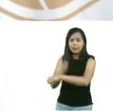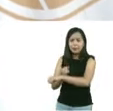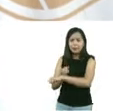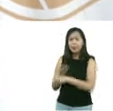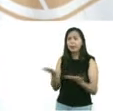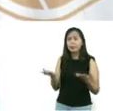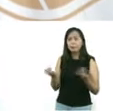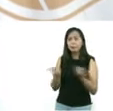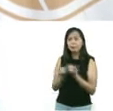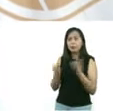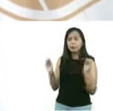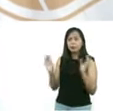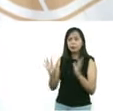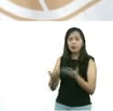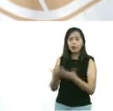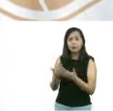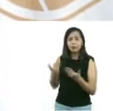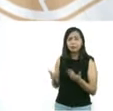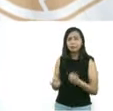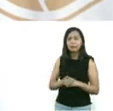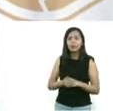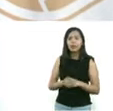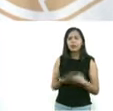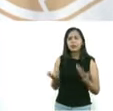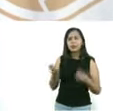Por supuesto que es